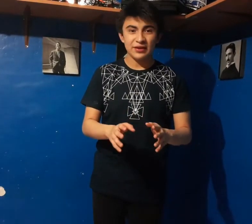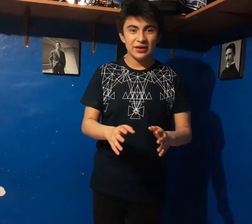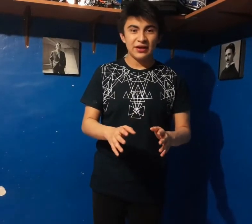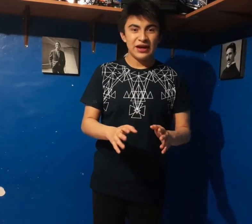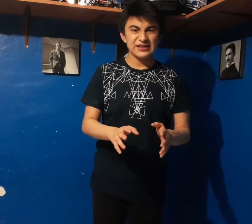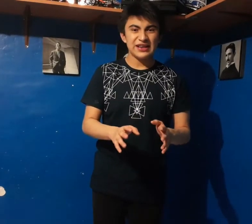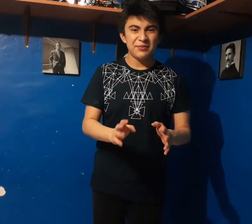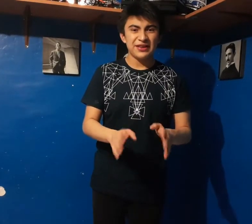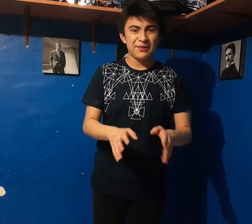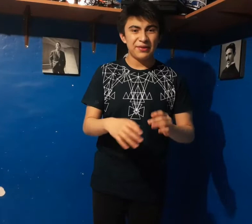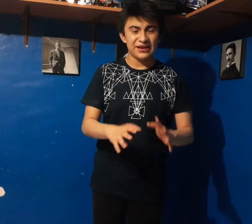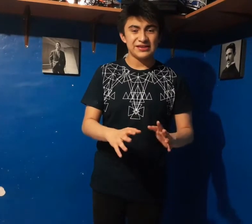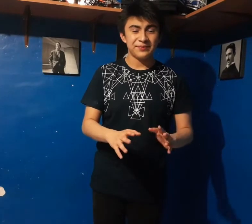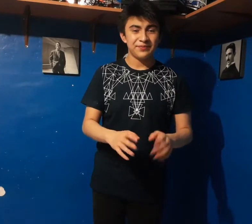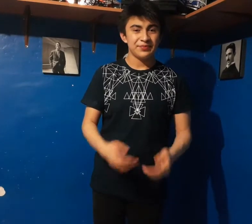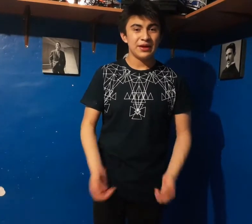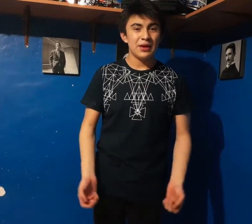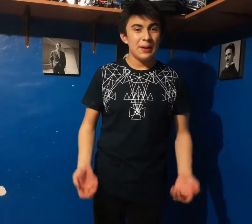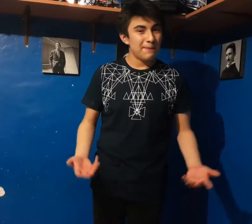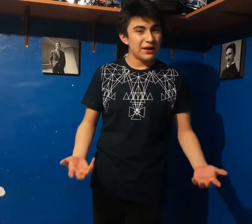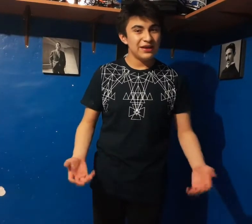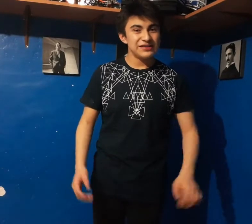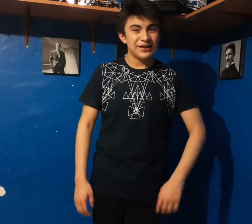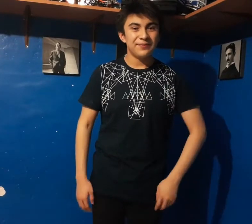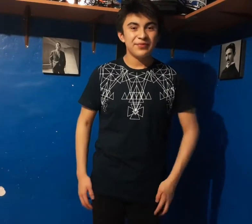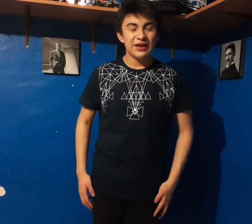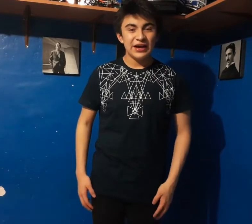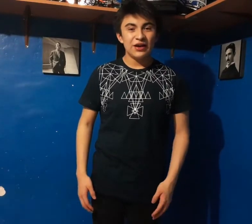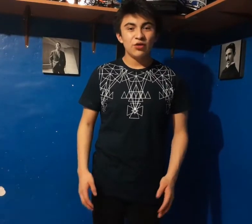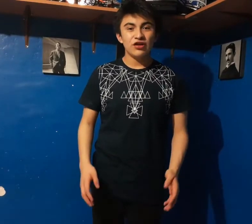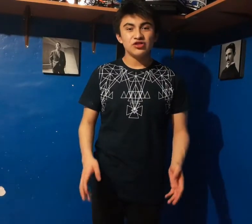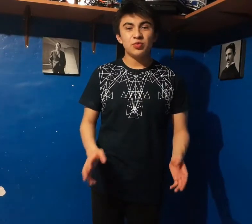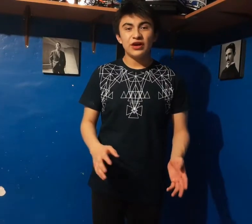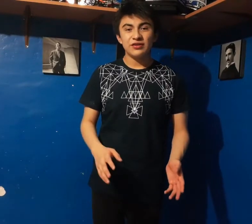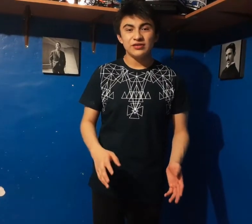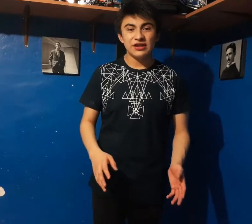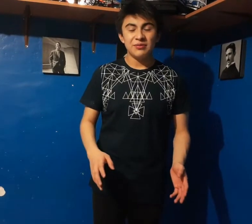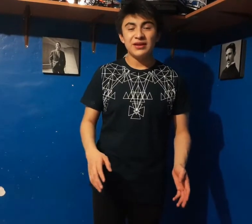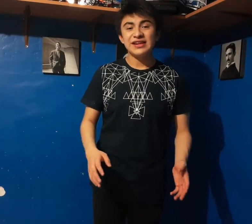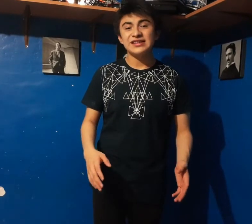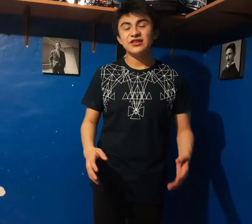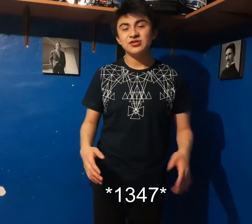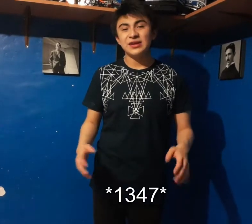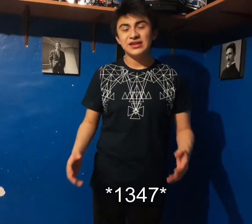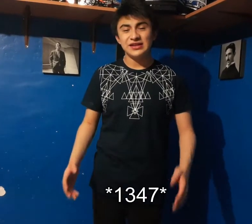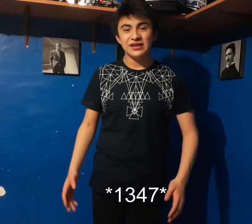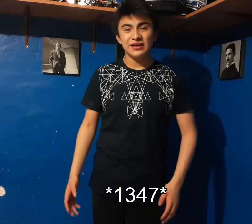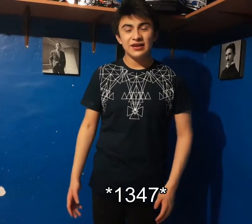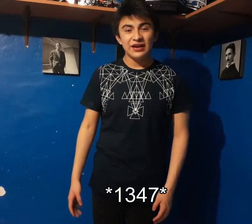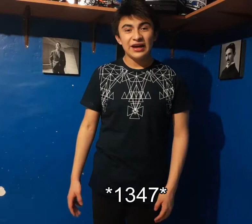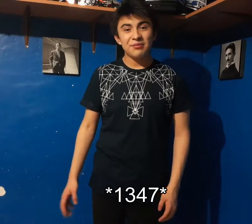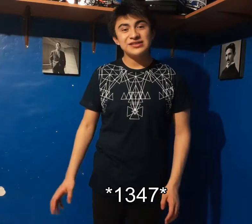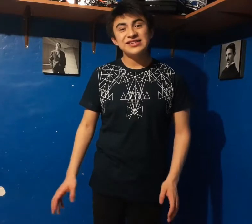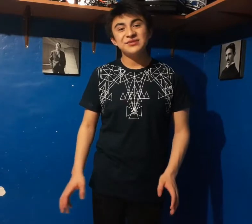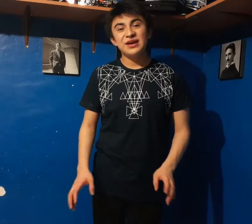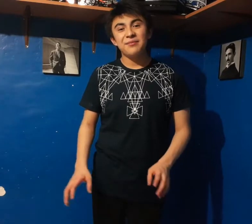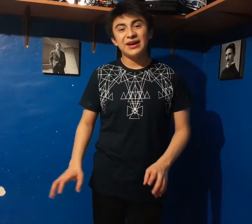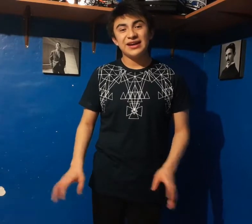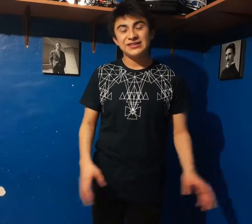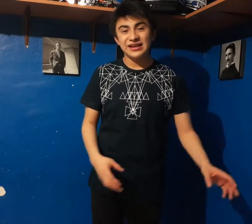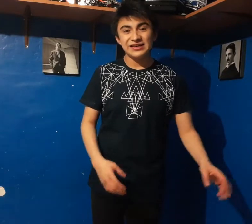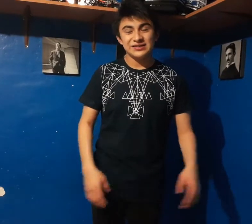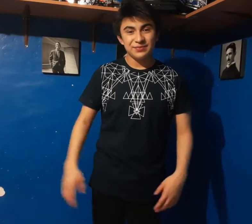Italia, exactamente en Venecia. Venecia era uno de los puertos en 1327 que más